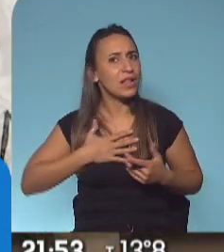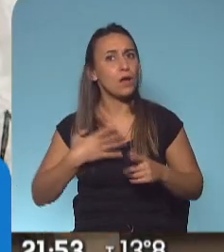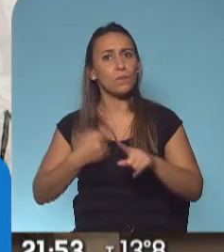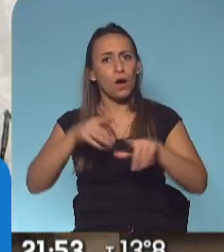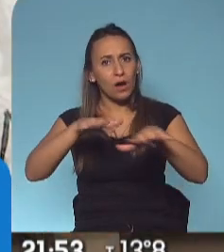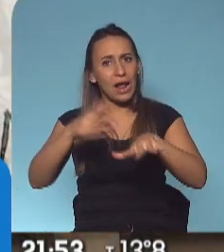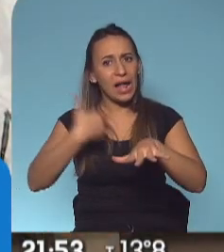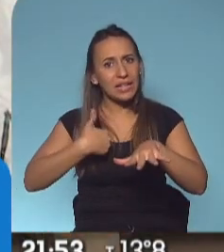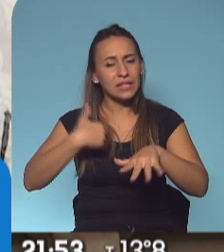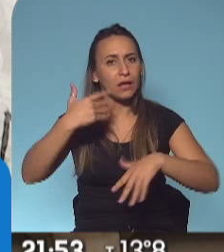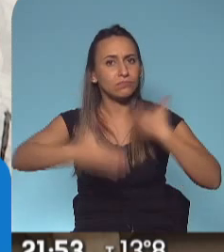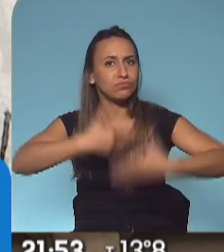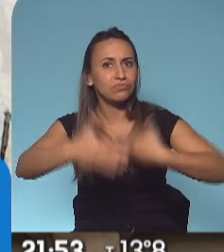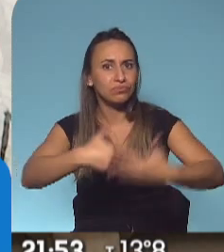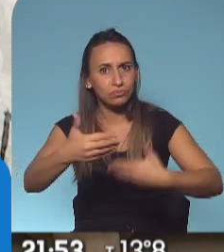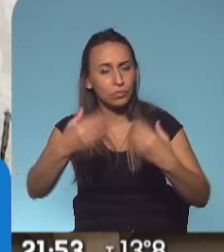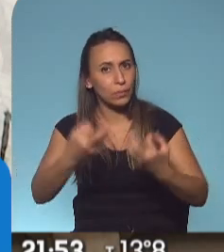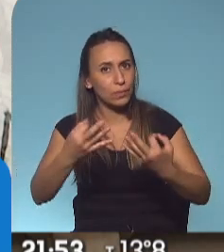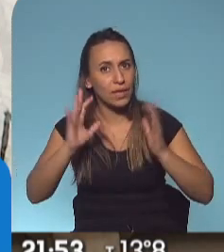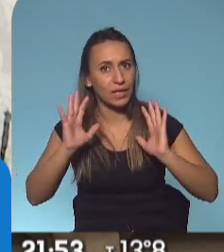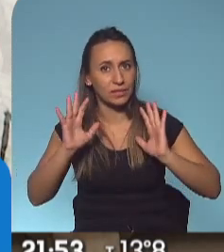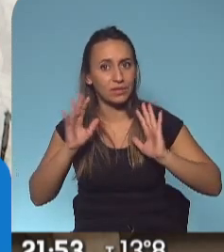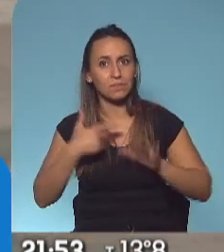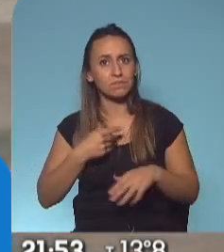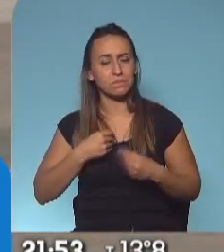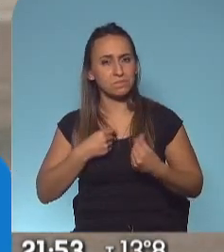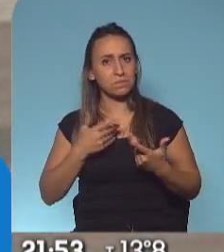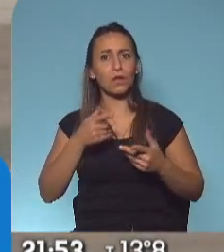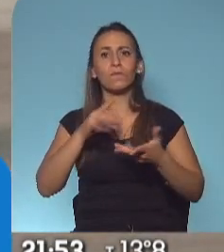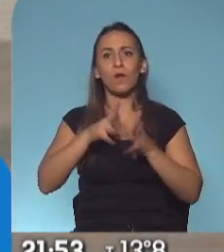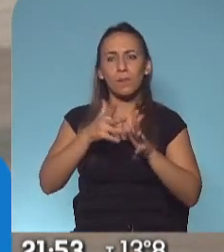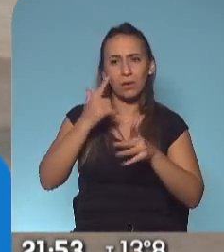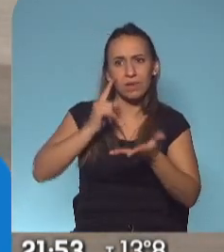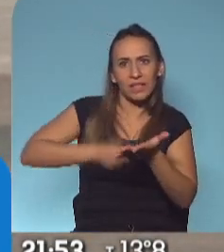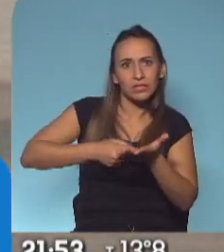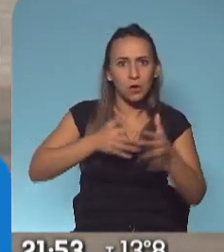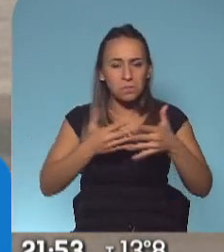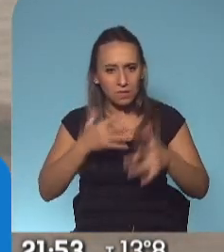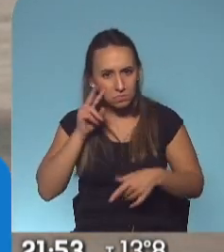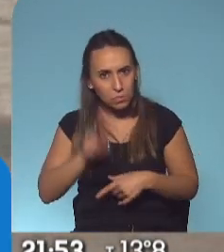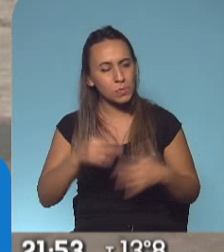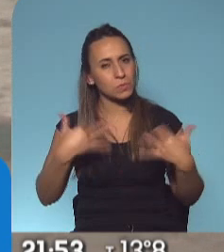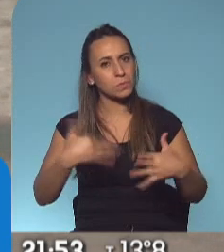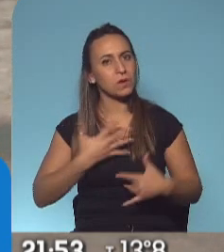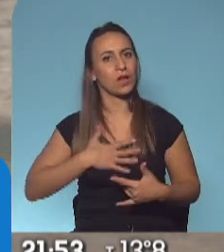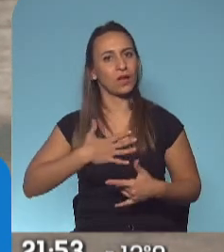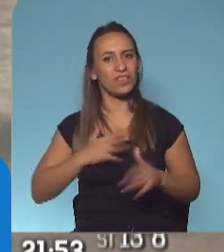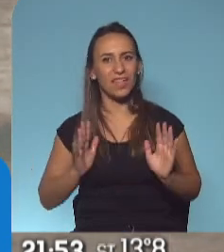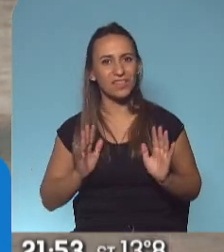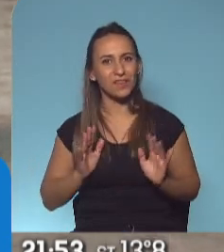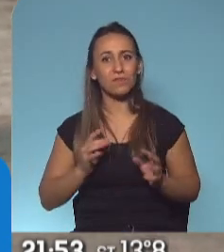y la evolución de esta pandemia en Argentina. Me ha alegrado mucho que hayan tomado